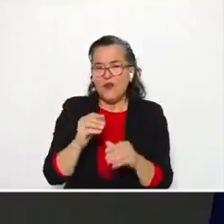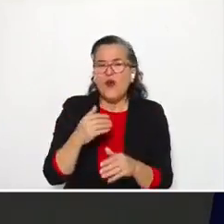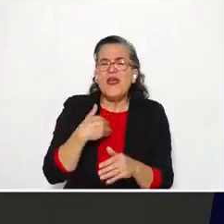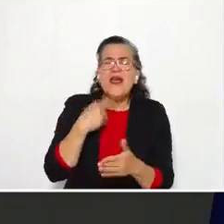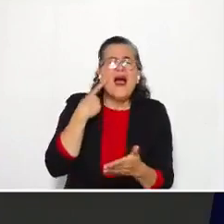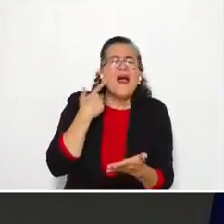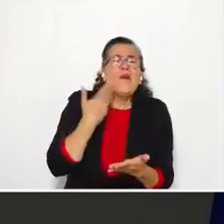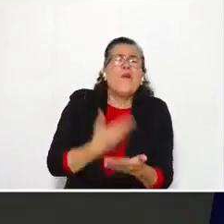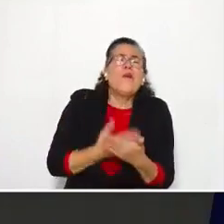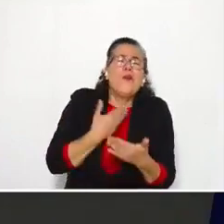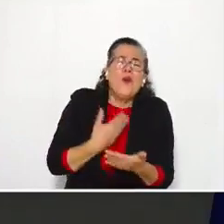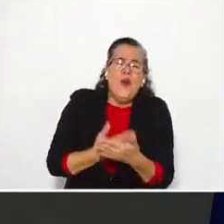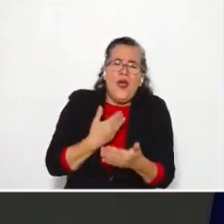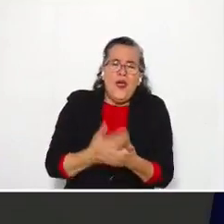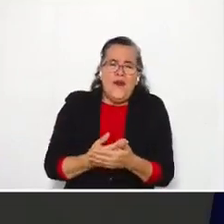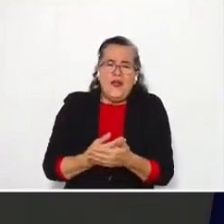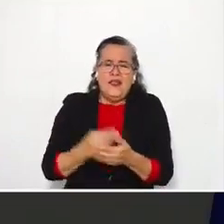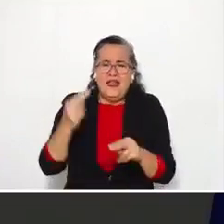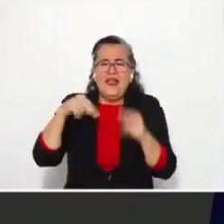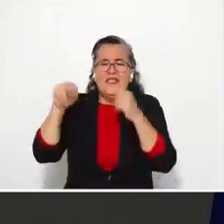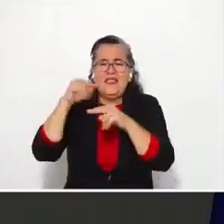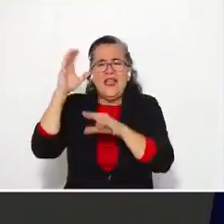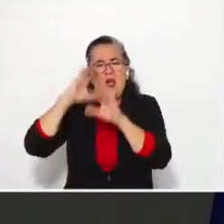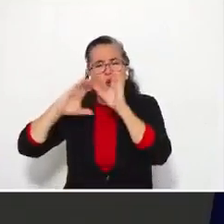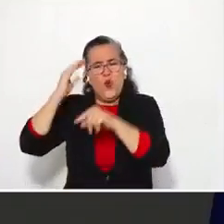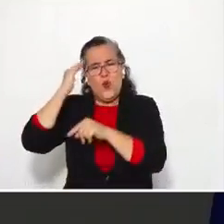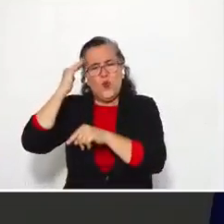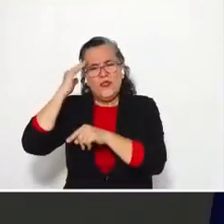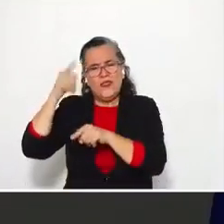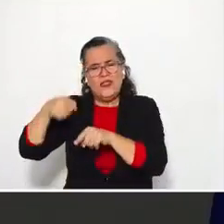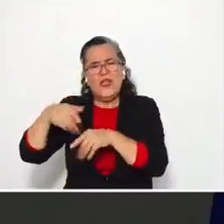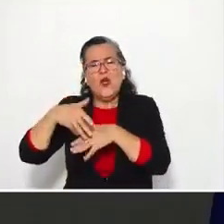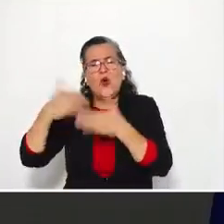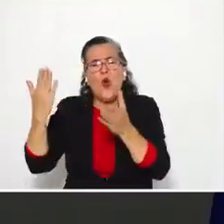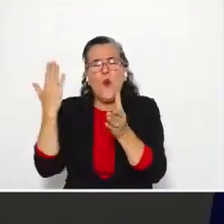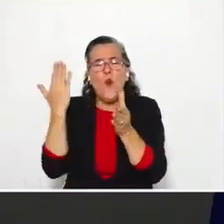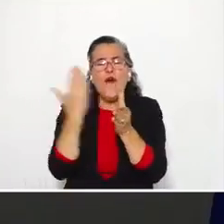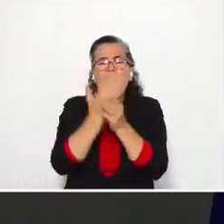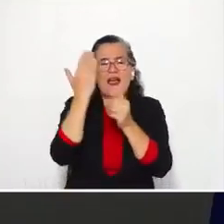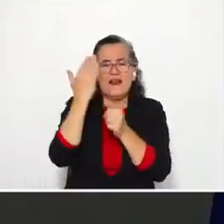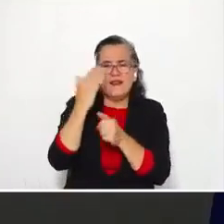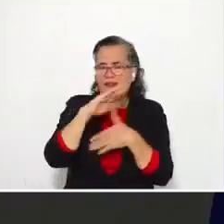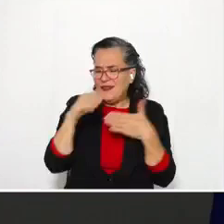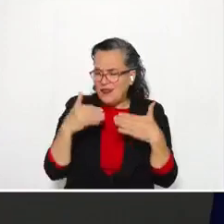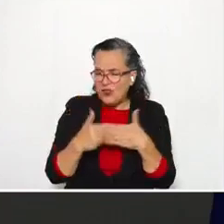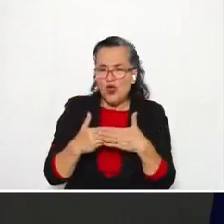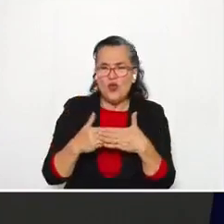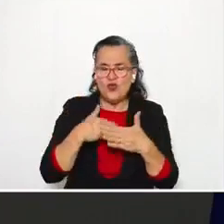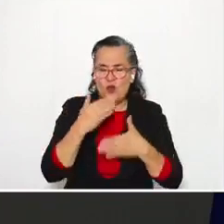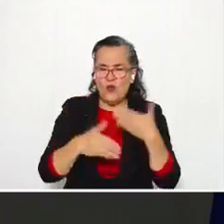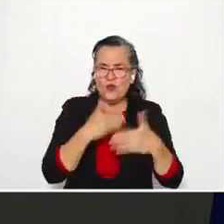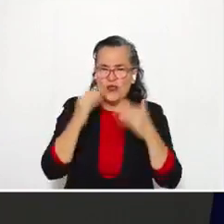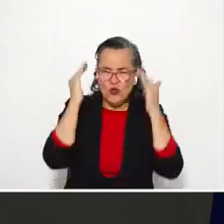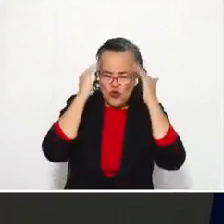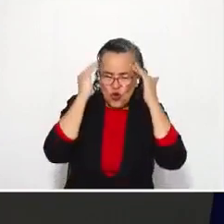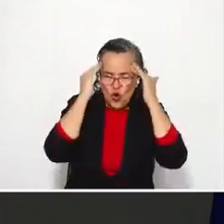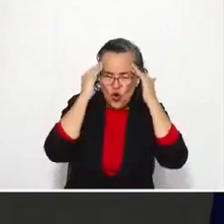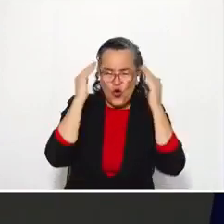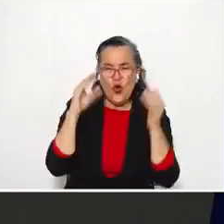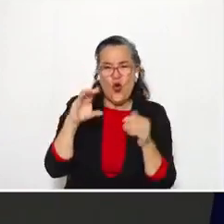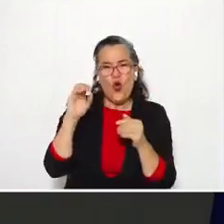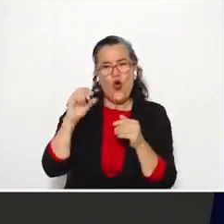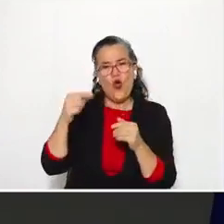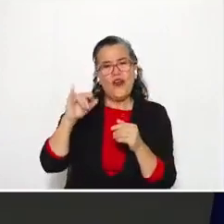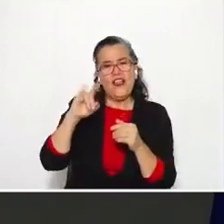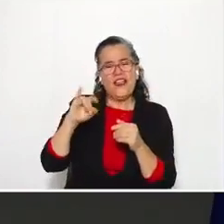pruebas de las neurociencias que muestran cómo esto afecta todos los procesos cognitivos